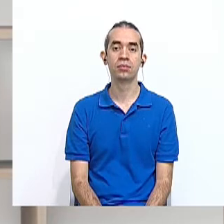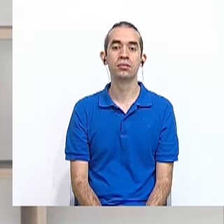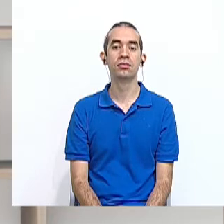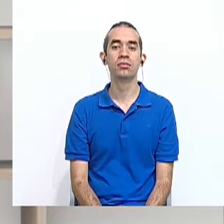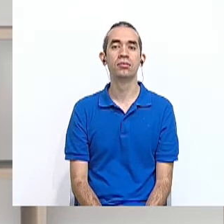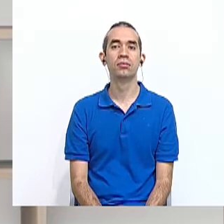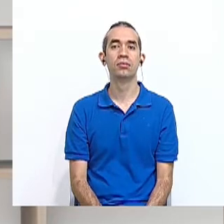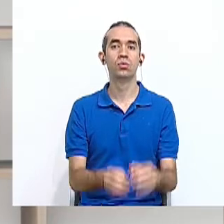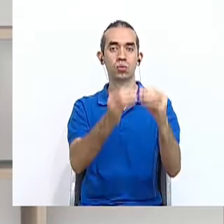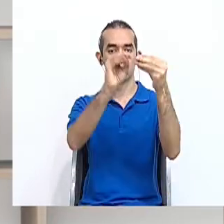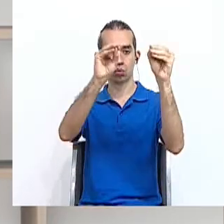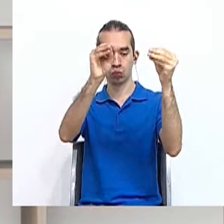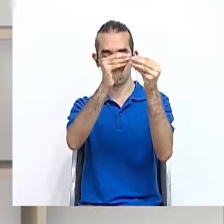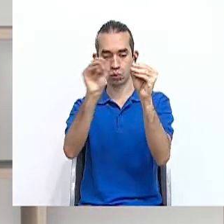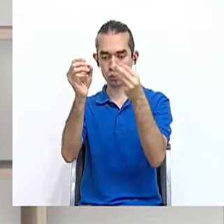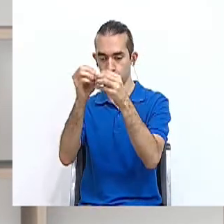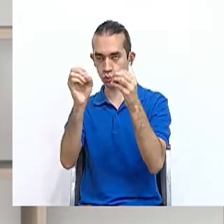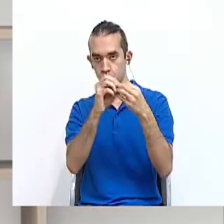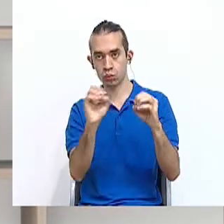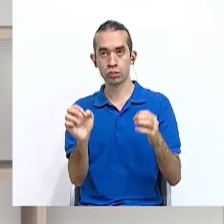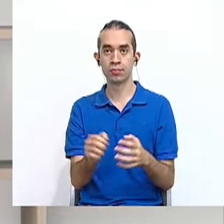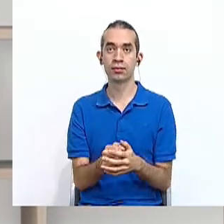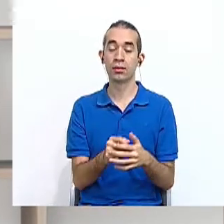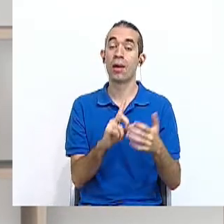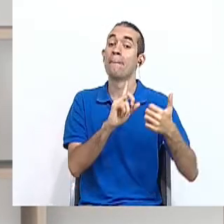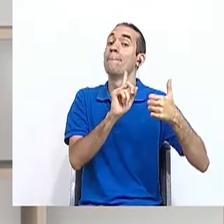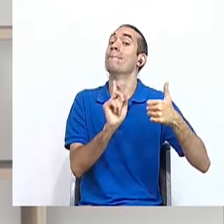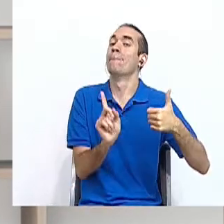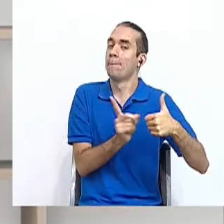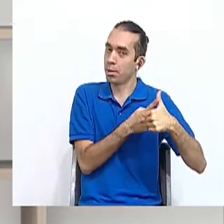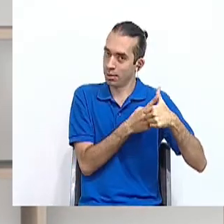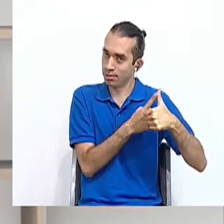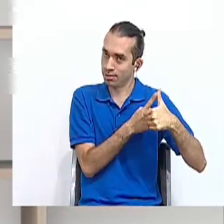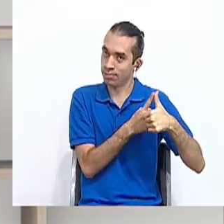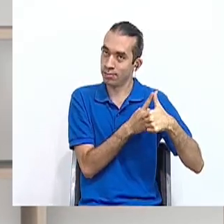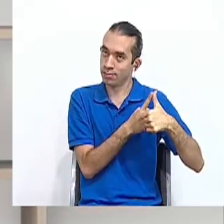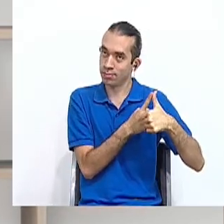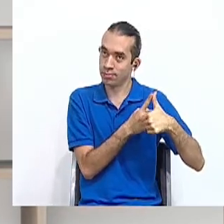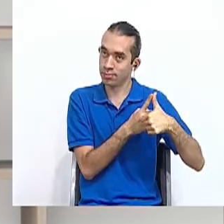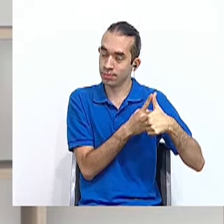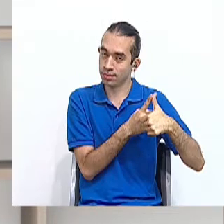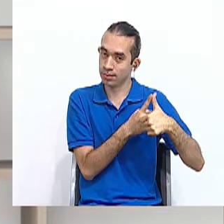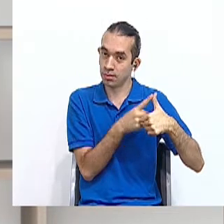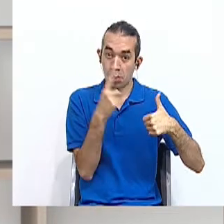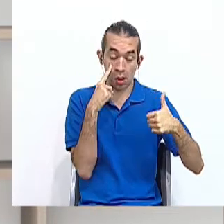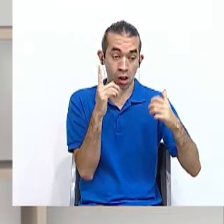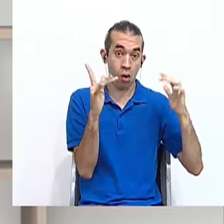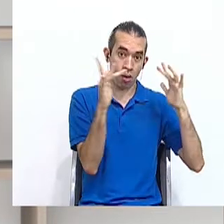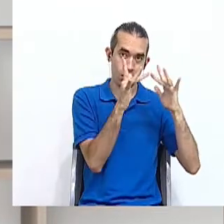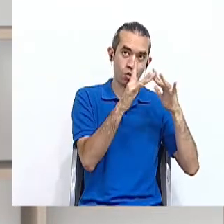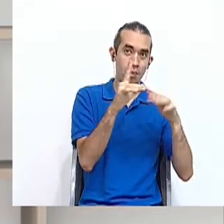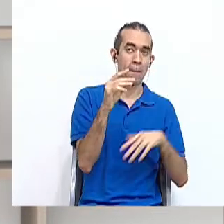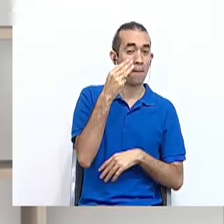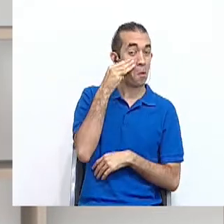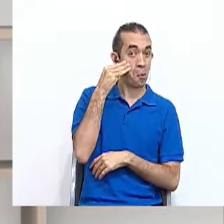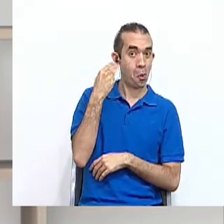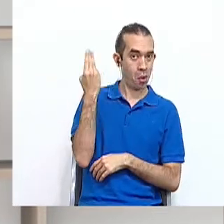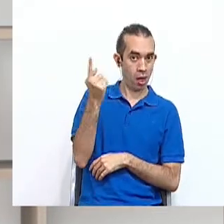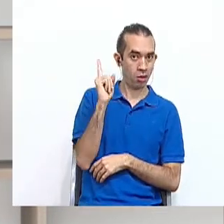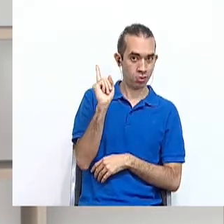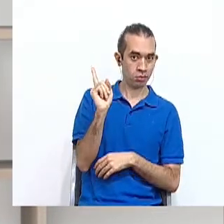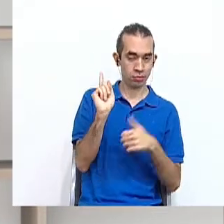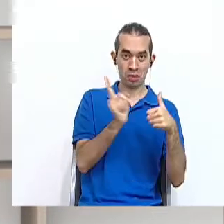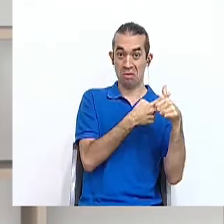unamos estas oraciones. En primer lugar, ven, vamos a usar un conector, en este caso, de